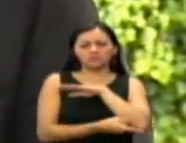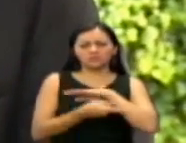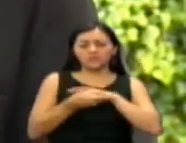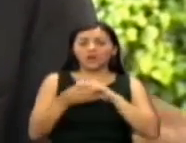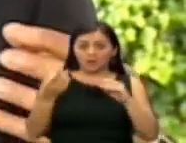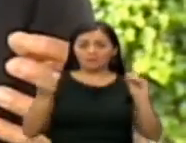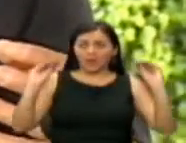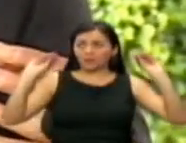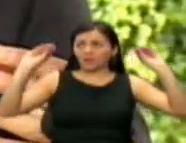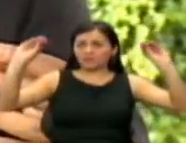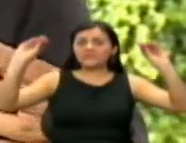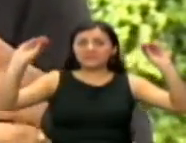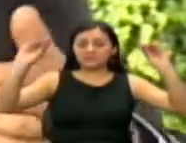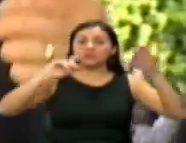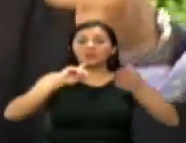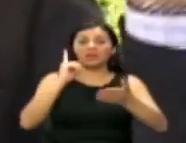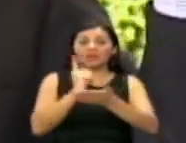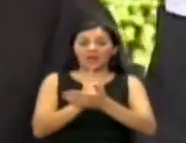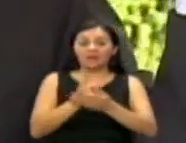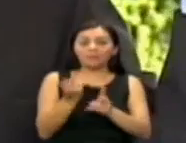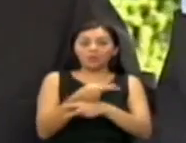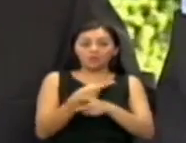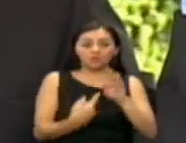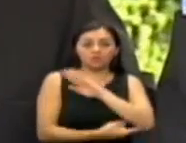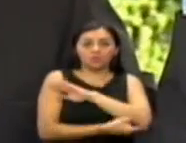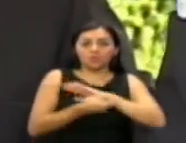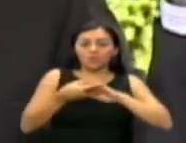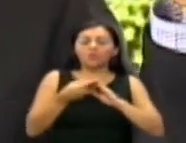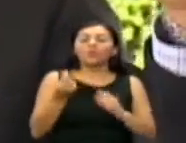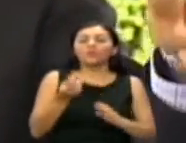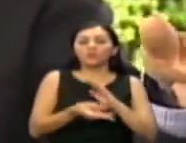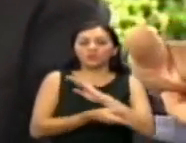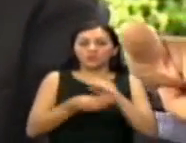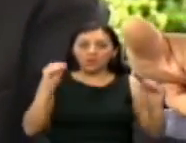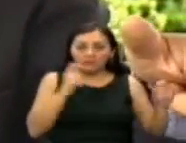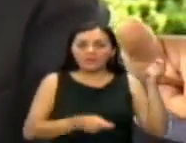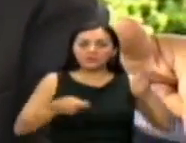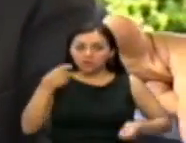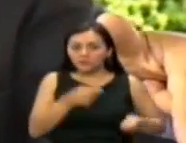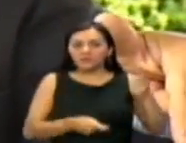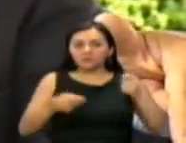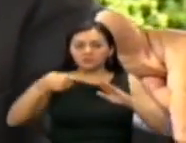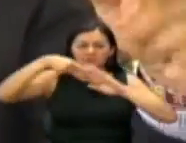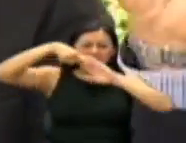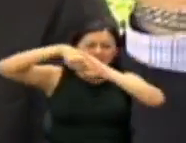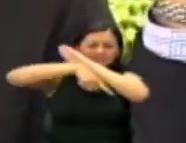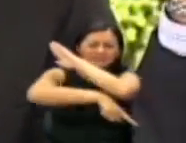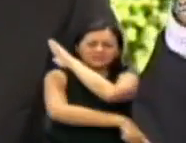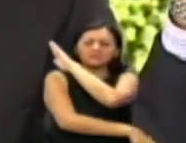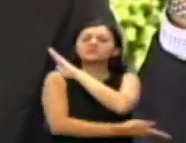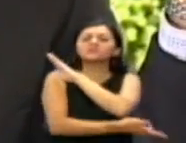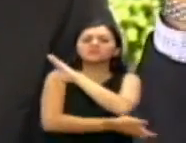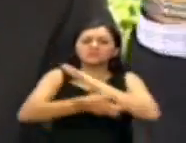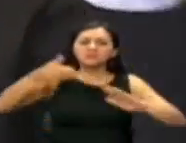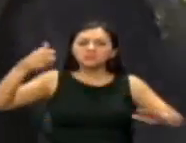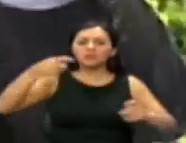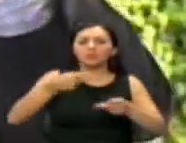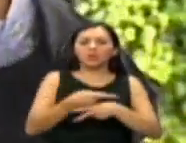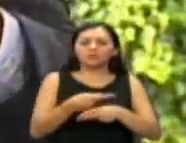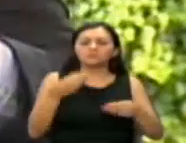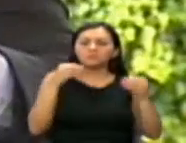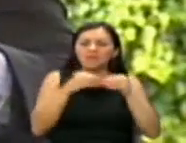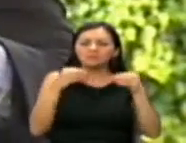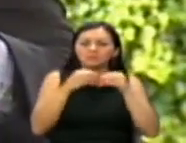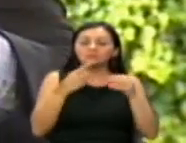nominalmente. Pero en términos reales, no era lo mismo recibir $40 a inicio de los 80 que $90 en el 2015. Esos $40 a inicio de los 80 son más